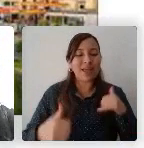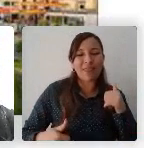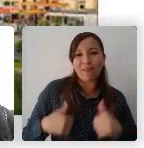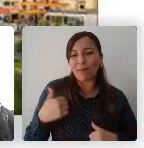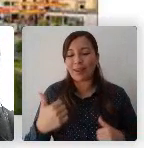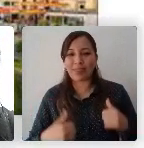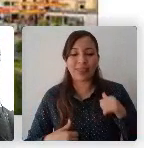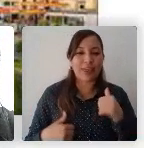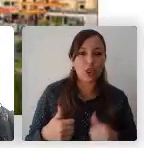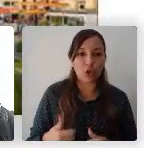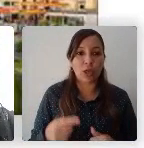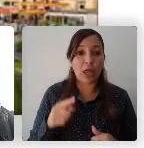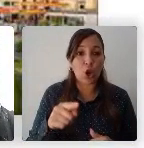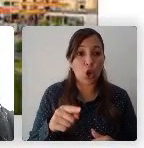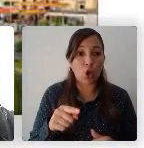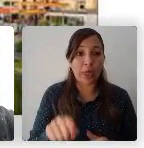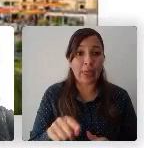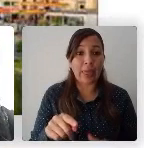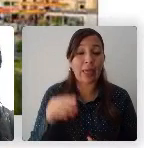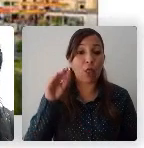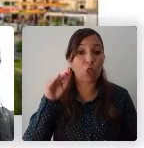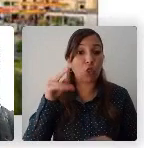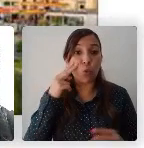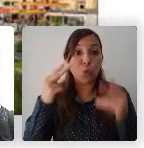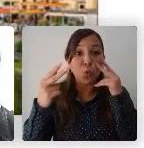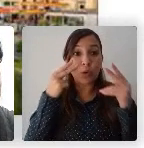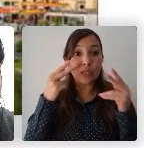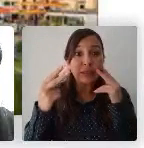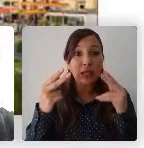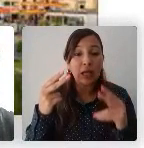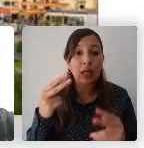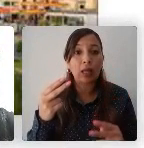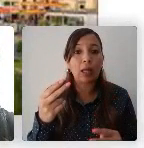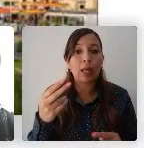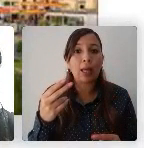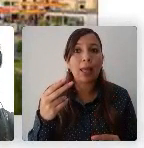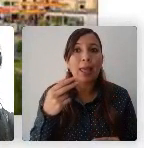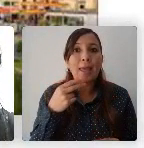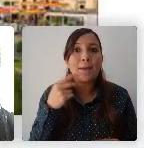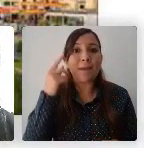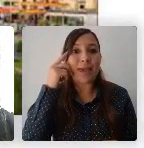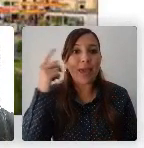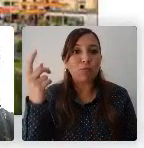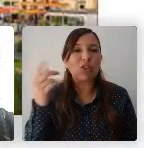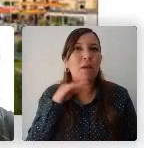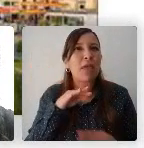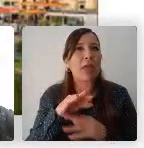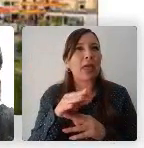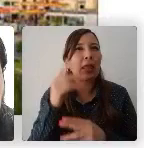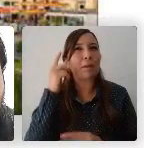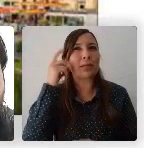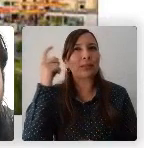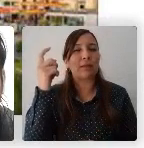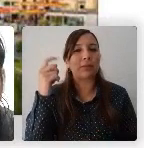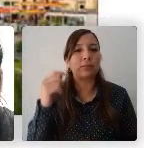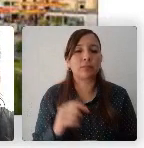Esto era lo que antes de la pandemia, pues nosotros asociábamos el término de viajar, ¿no? Y desde ya que sí, o